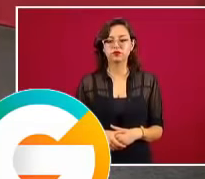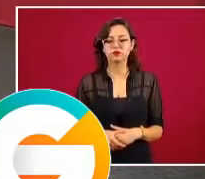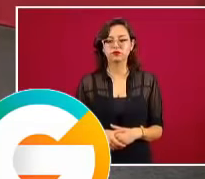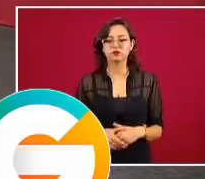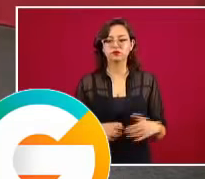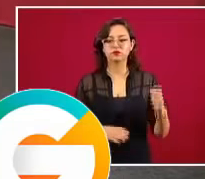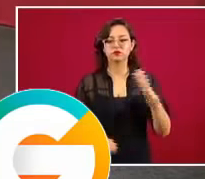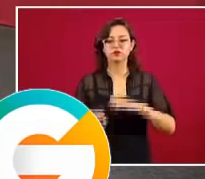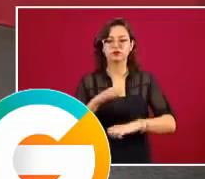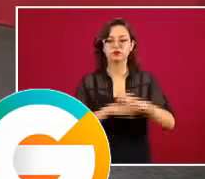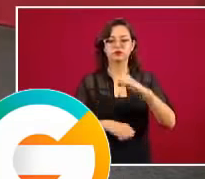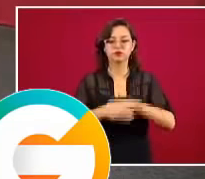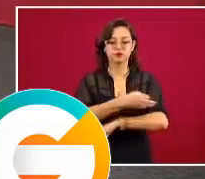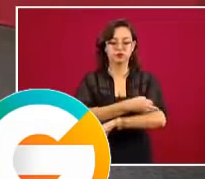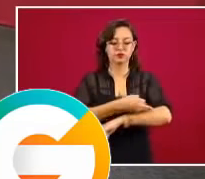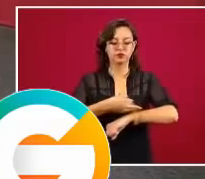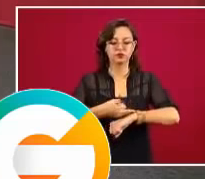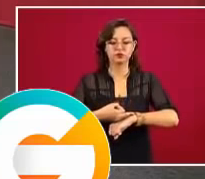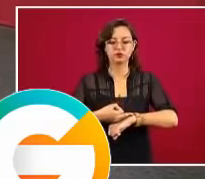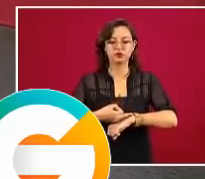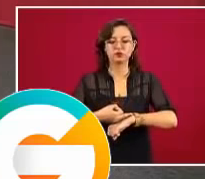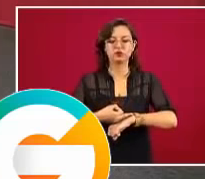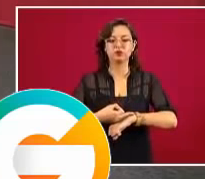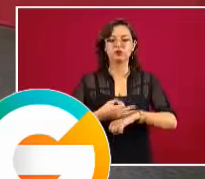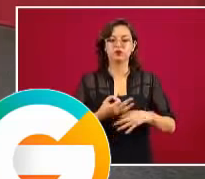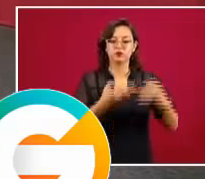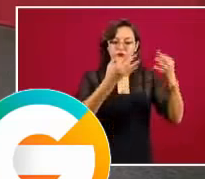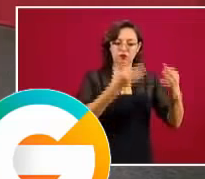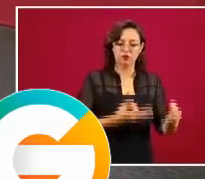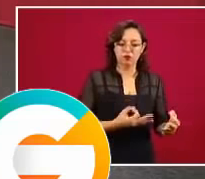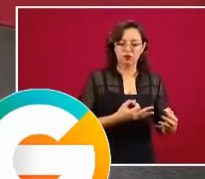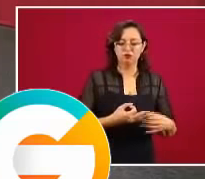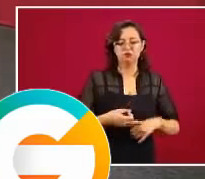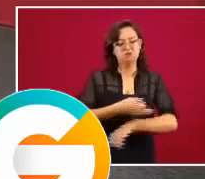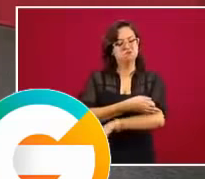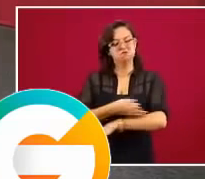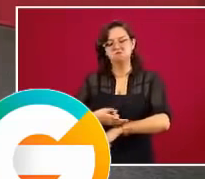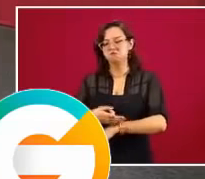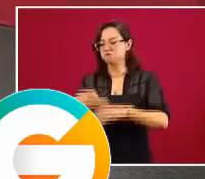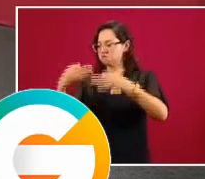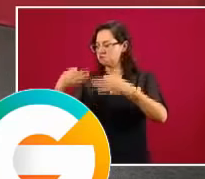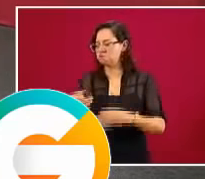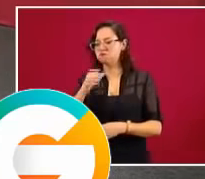empresas familiares del sector formal y del sector informal.